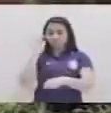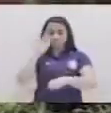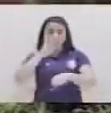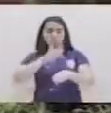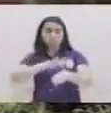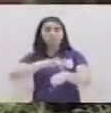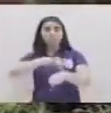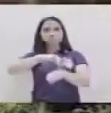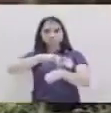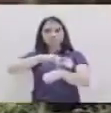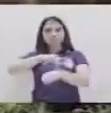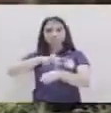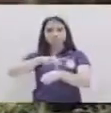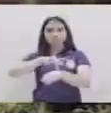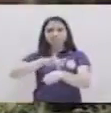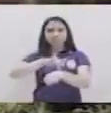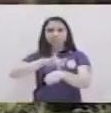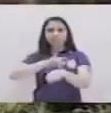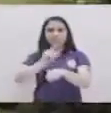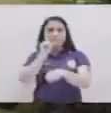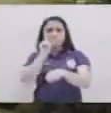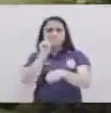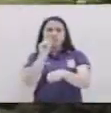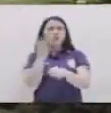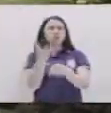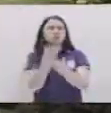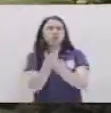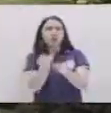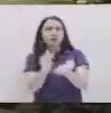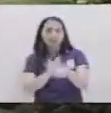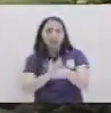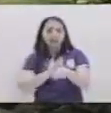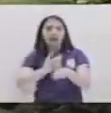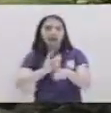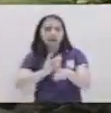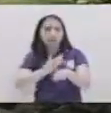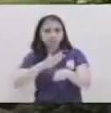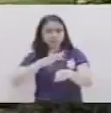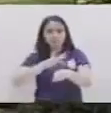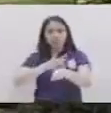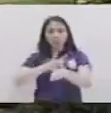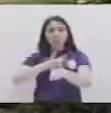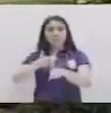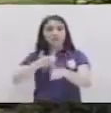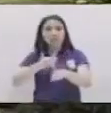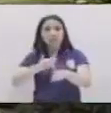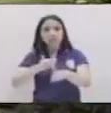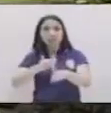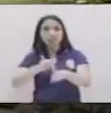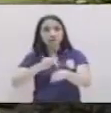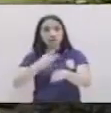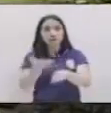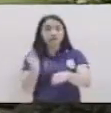dominante y lo que haremos es un movimiento leve hacia adelante y luego retrocedemos